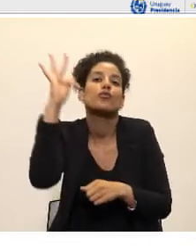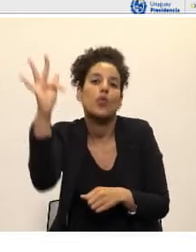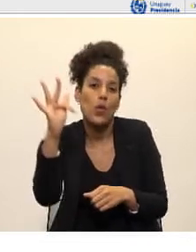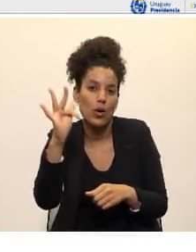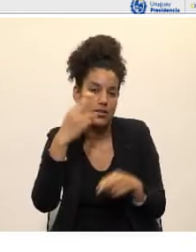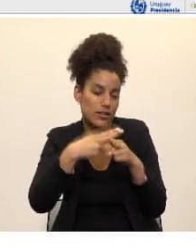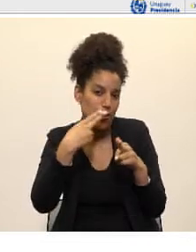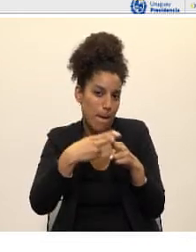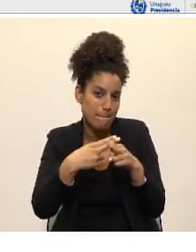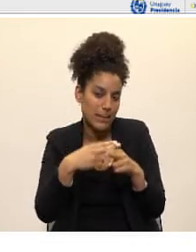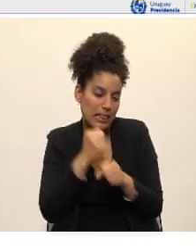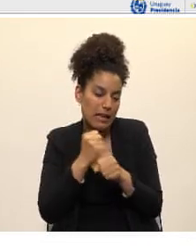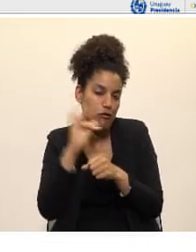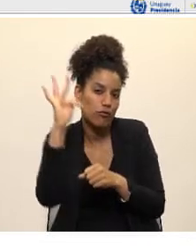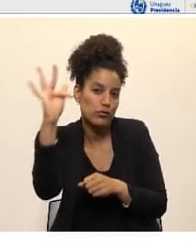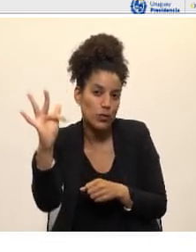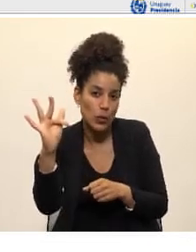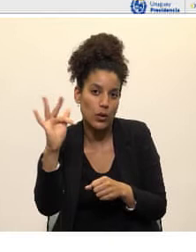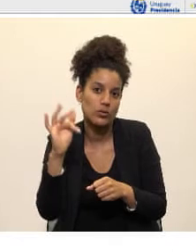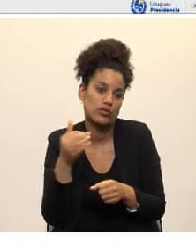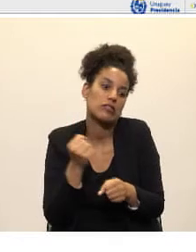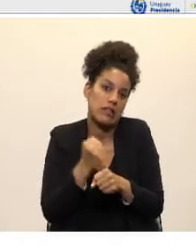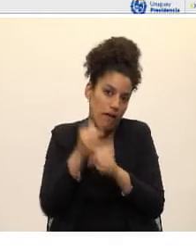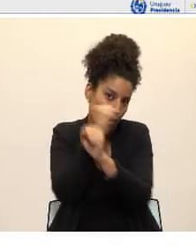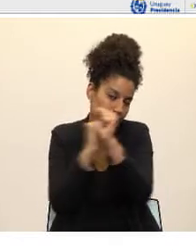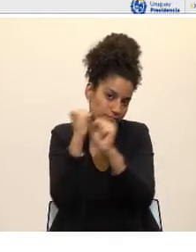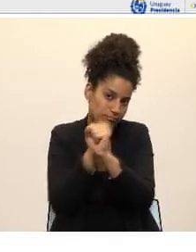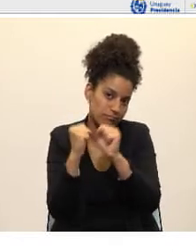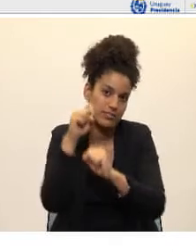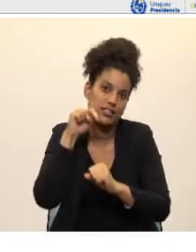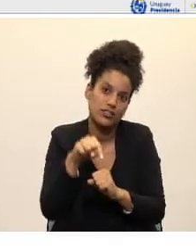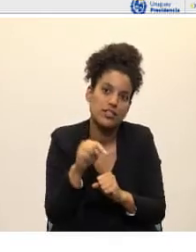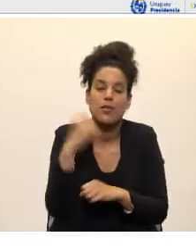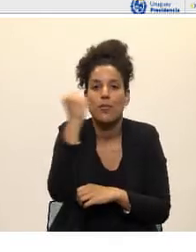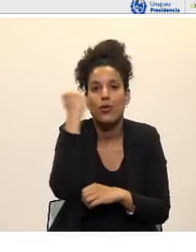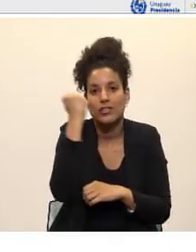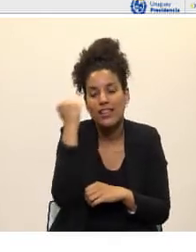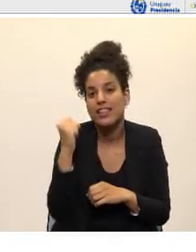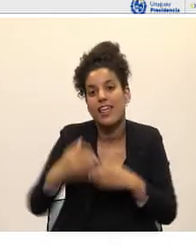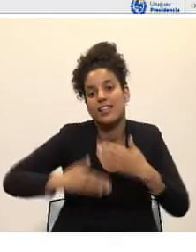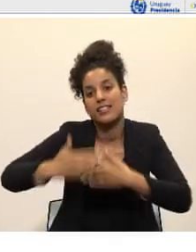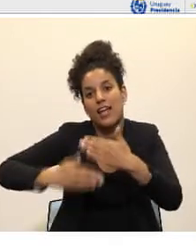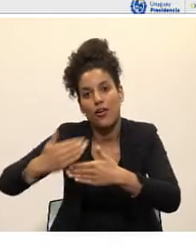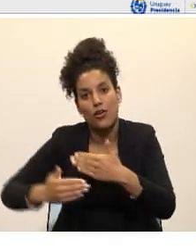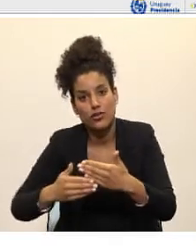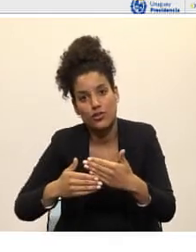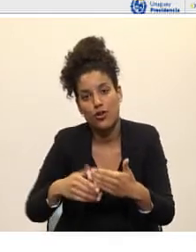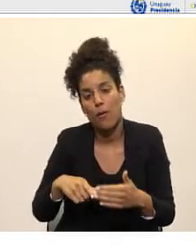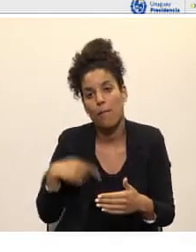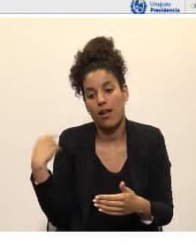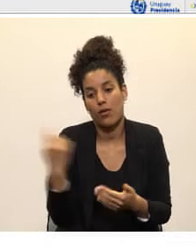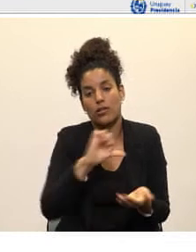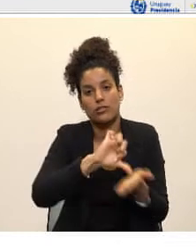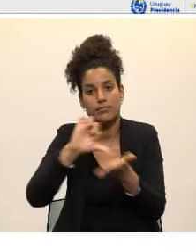mejor dicho, y que van a ser un factor importante de desarrollo para nuestros territorios. Las